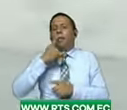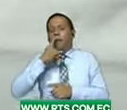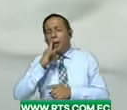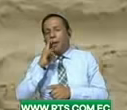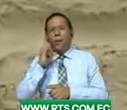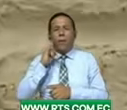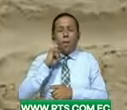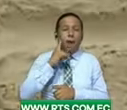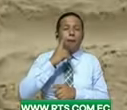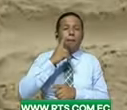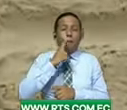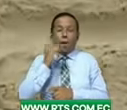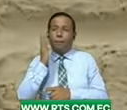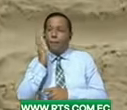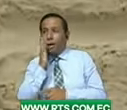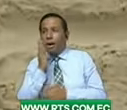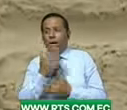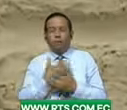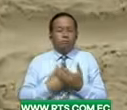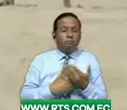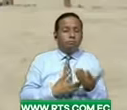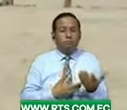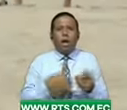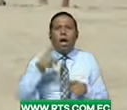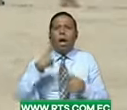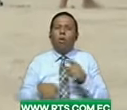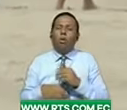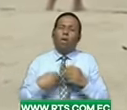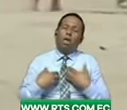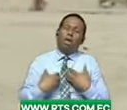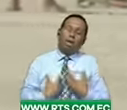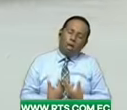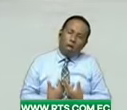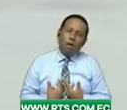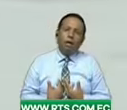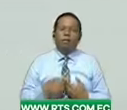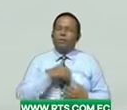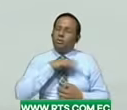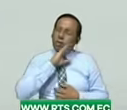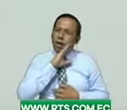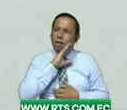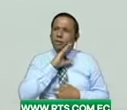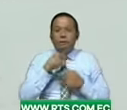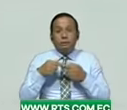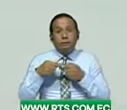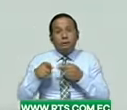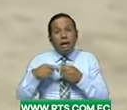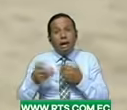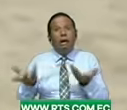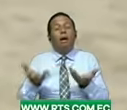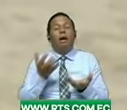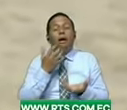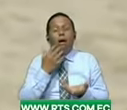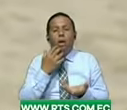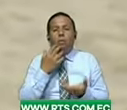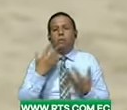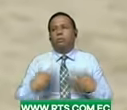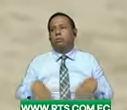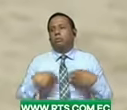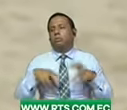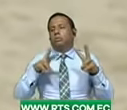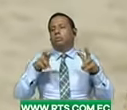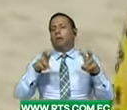otros, muertos de sueño. A pocos metros, la oferta comercial también permite desaparecer